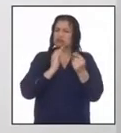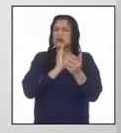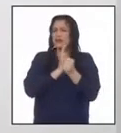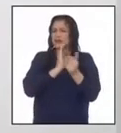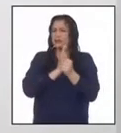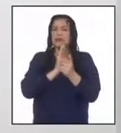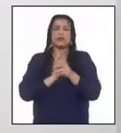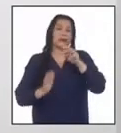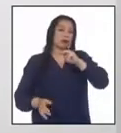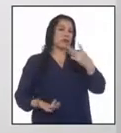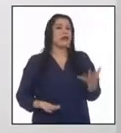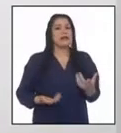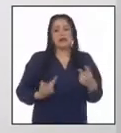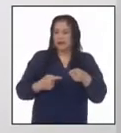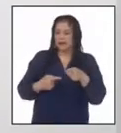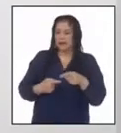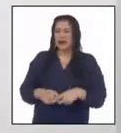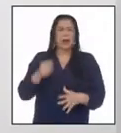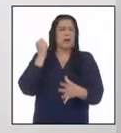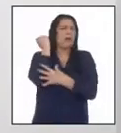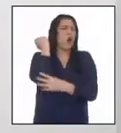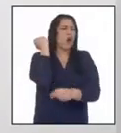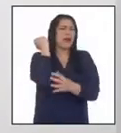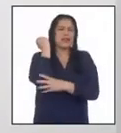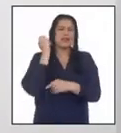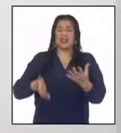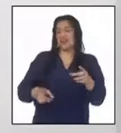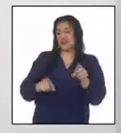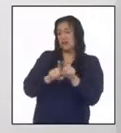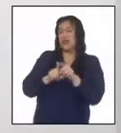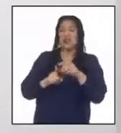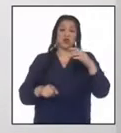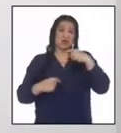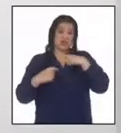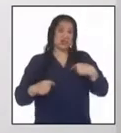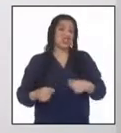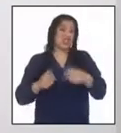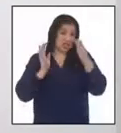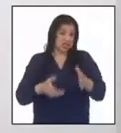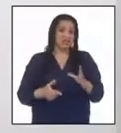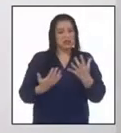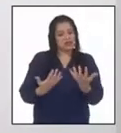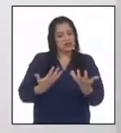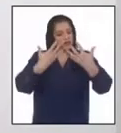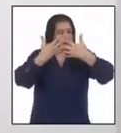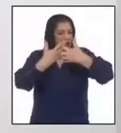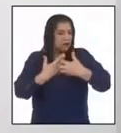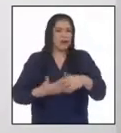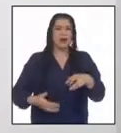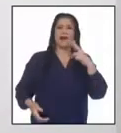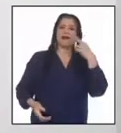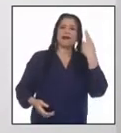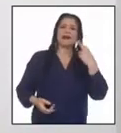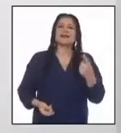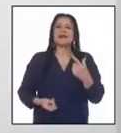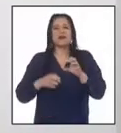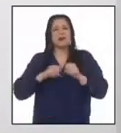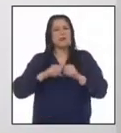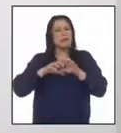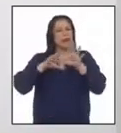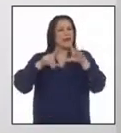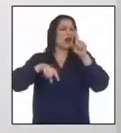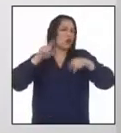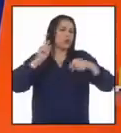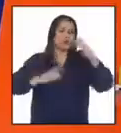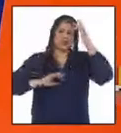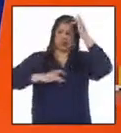las condiciones miserables en que vivía la mayoría de chinos contribuyeron a asociar el factor étnico con la existencia y propagación